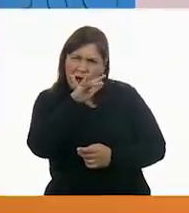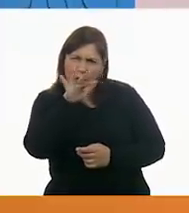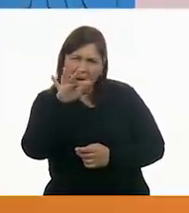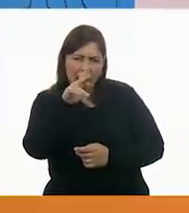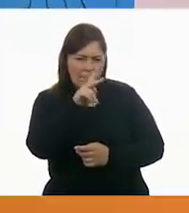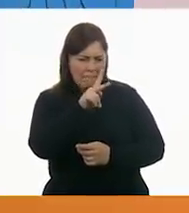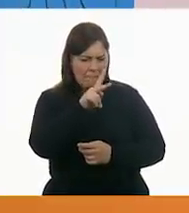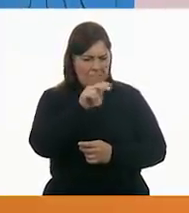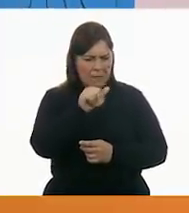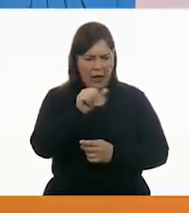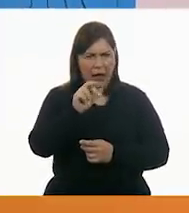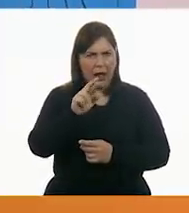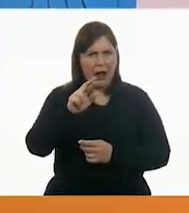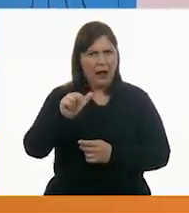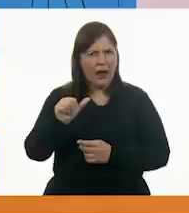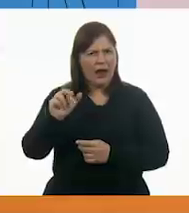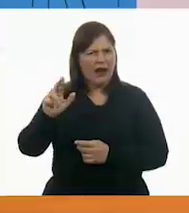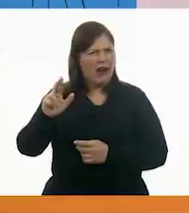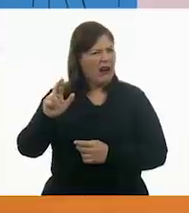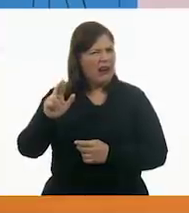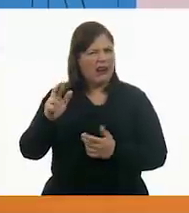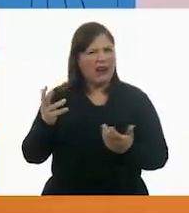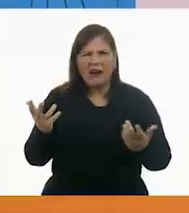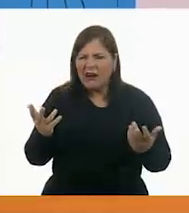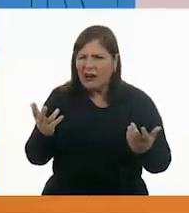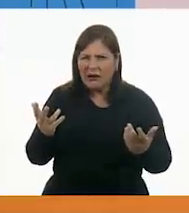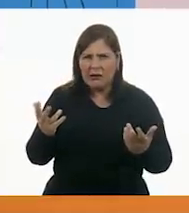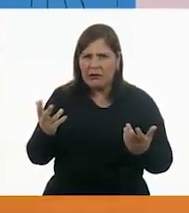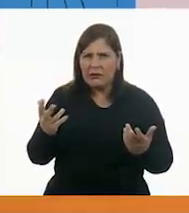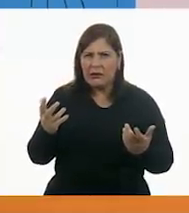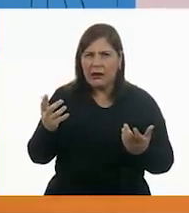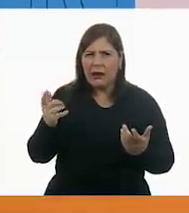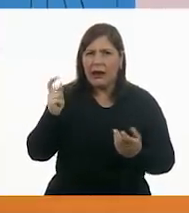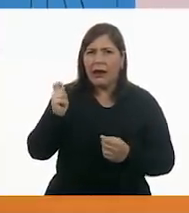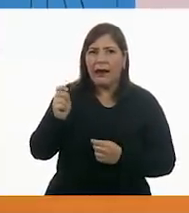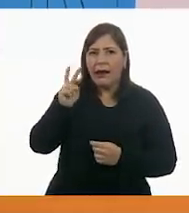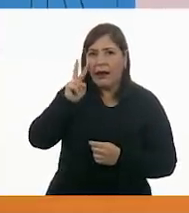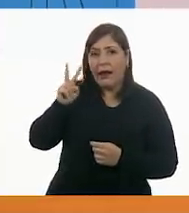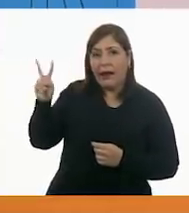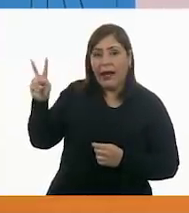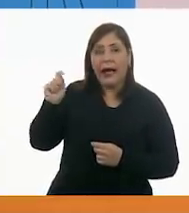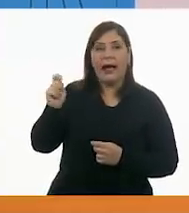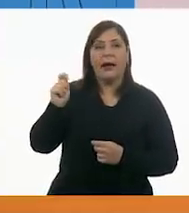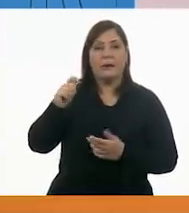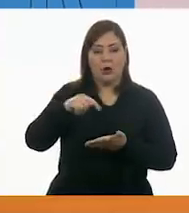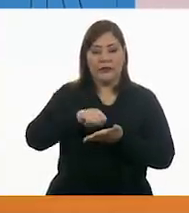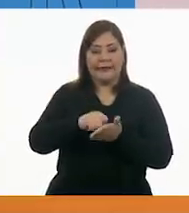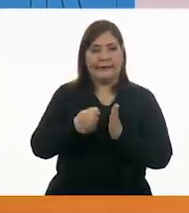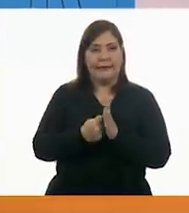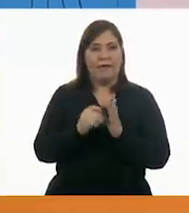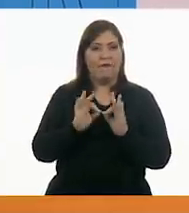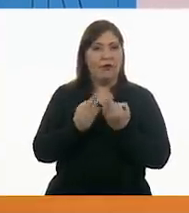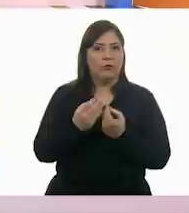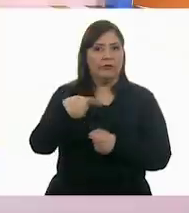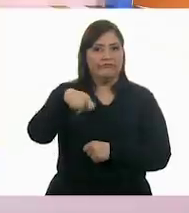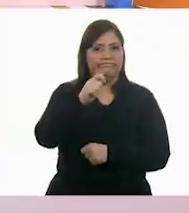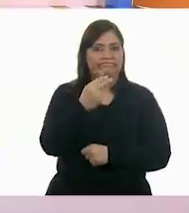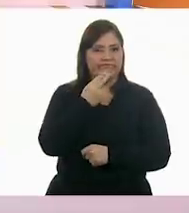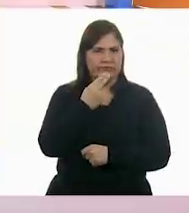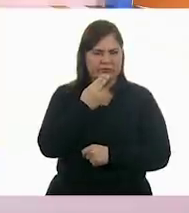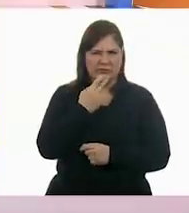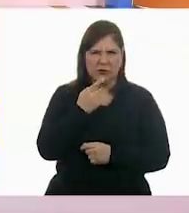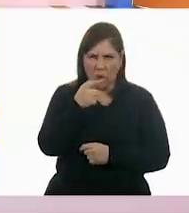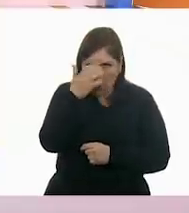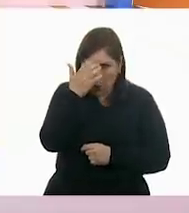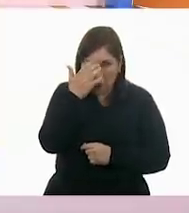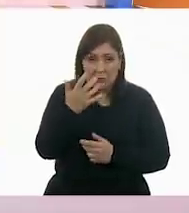Dice parar. Parar. Es una técnica. ¿La conoces? No. ¿No conoces